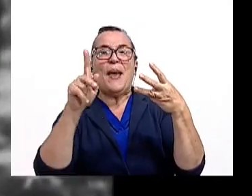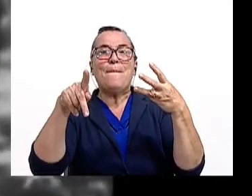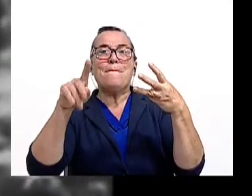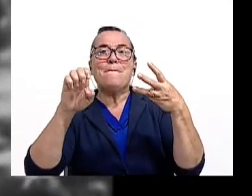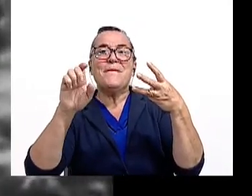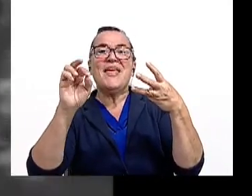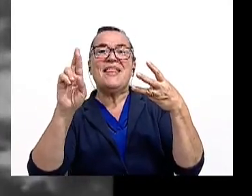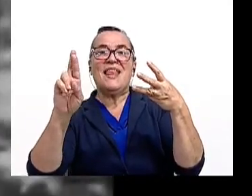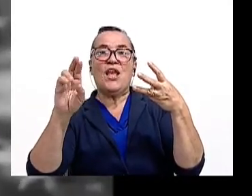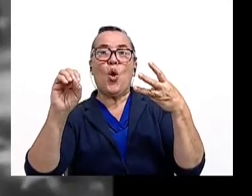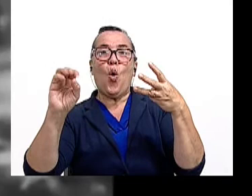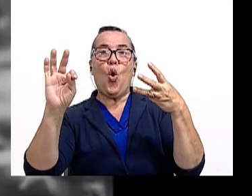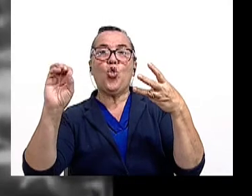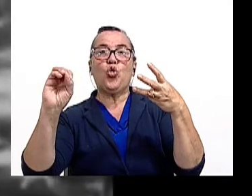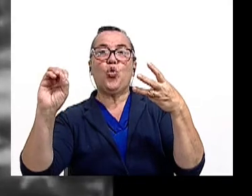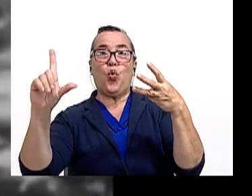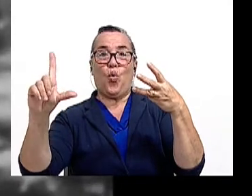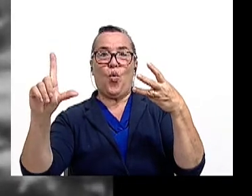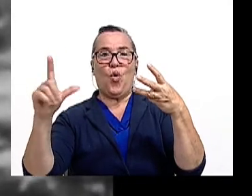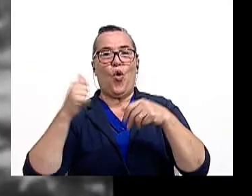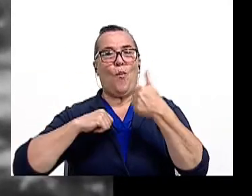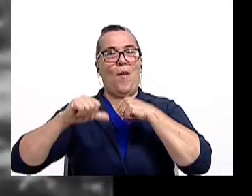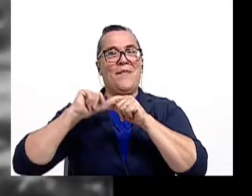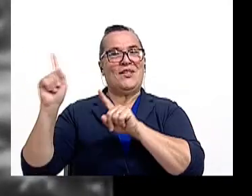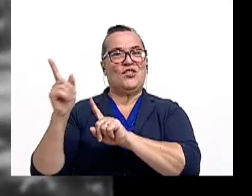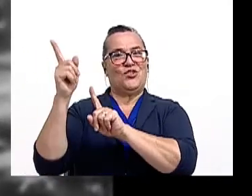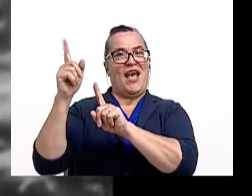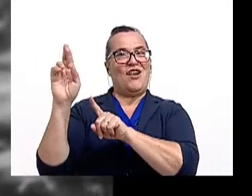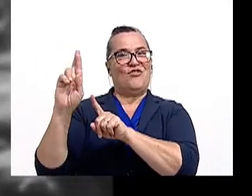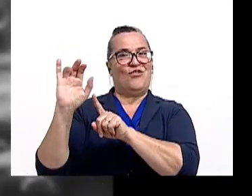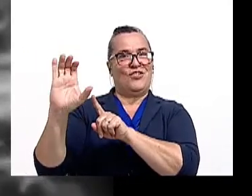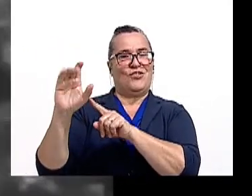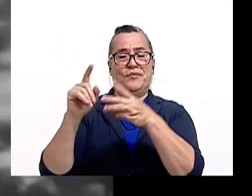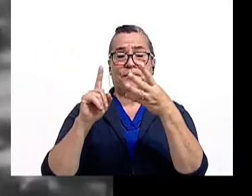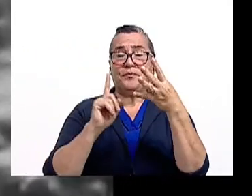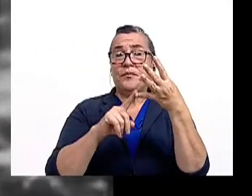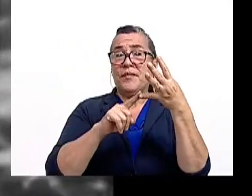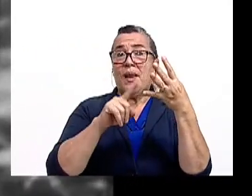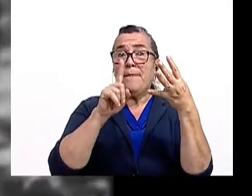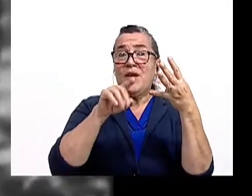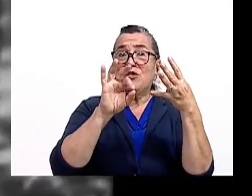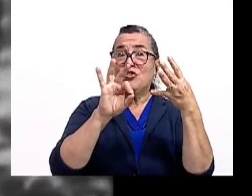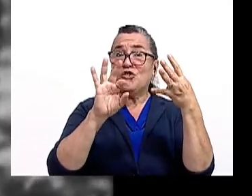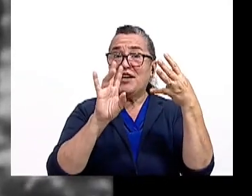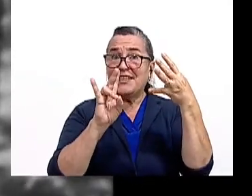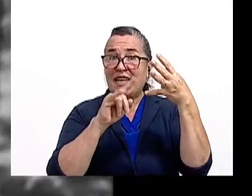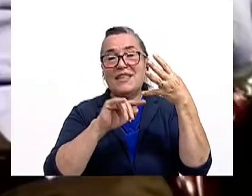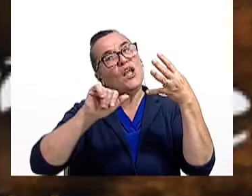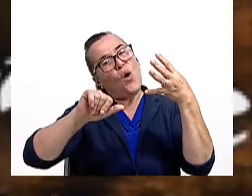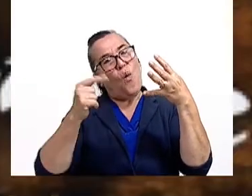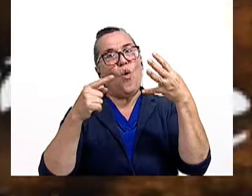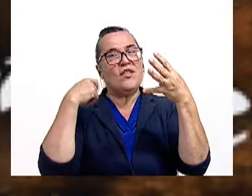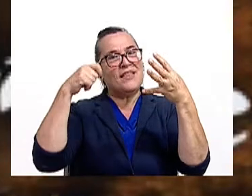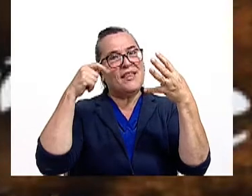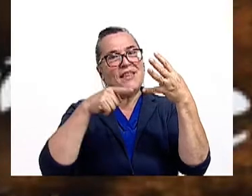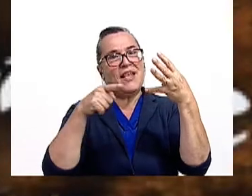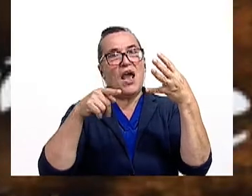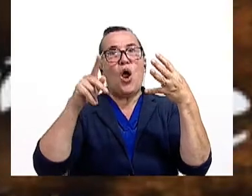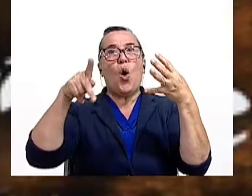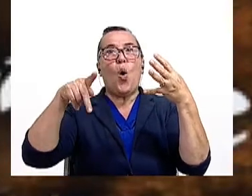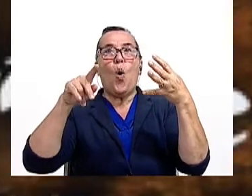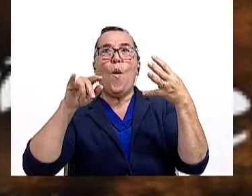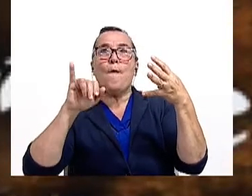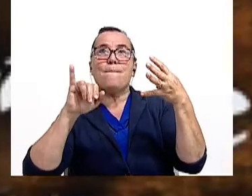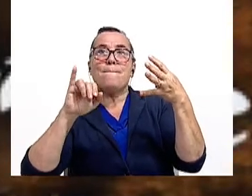O'Toole como personaje principal, y en el 97 otra con Pierce